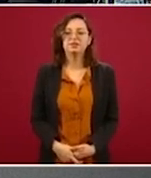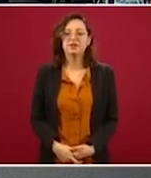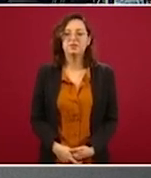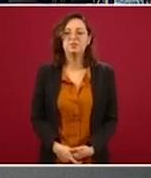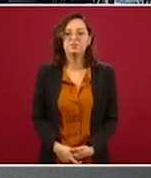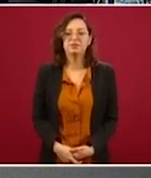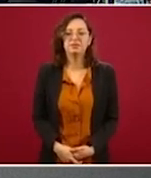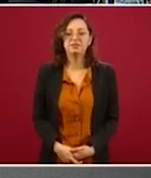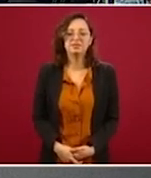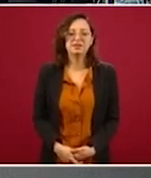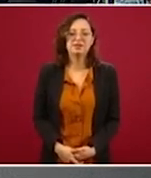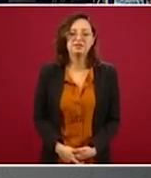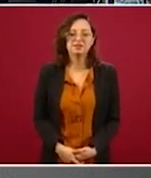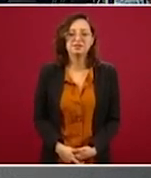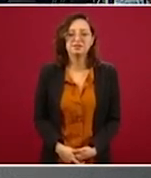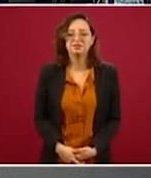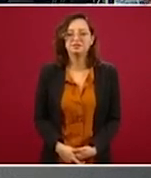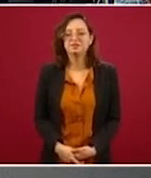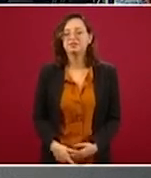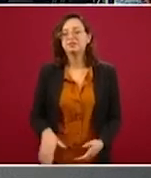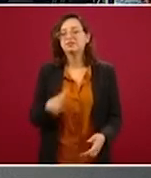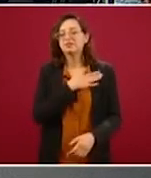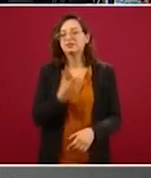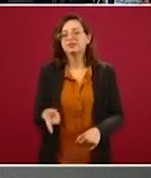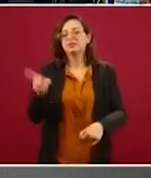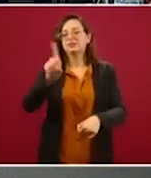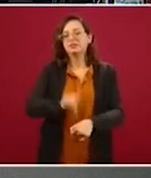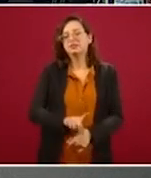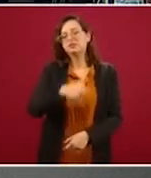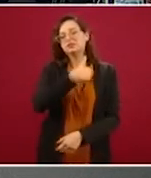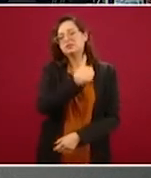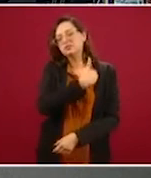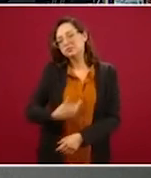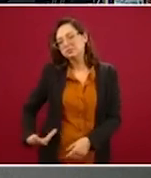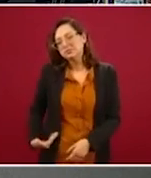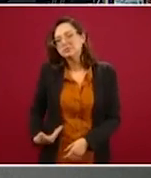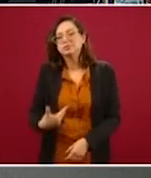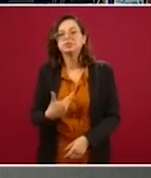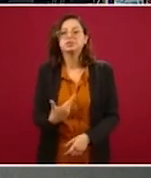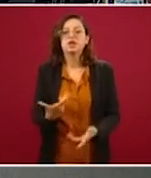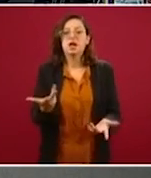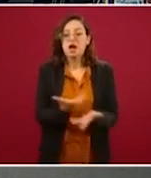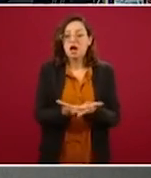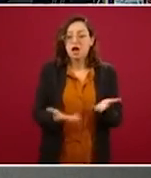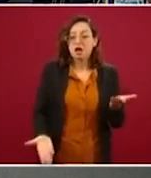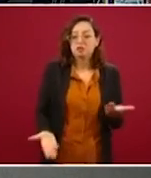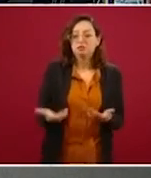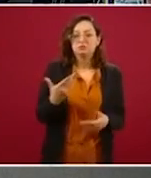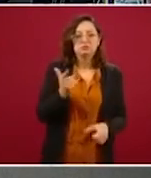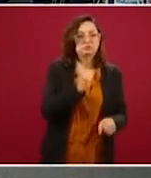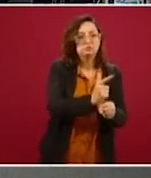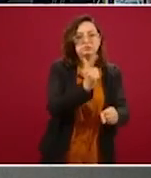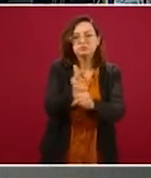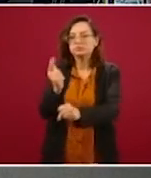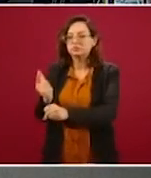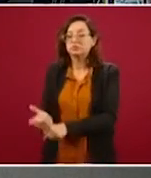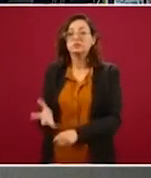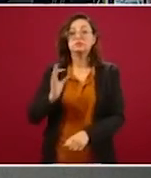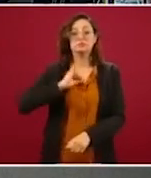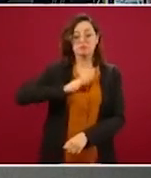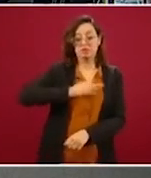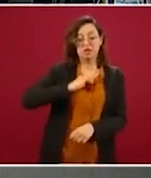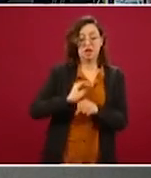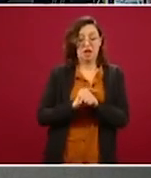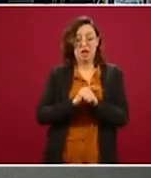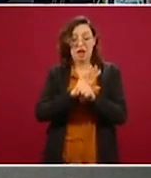Gracias. Buenos días, Juan Carlos Machado del portal Expoc. Señor presidente, ante esta ya presencia del coronavirus, ¿tienen